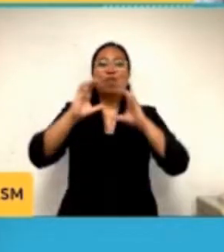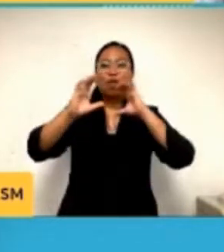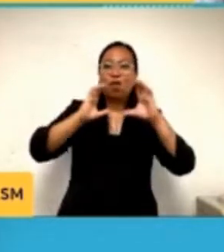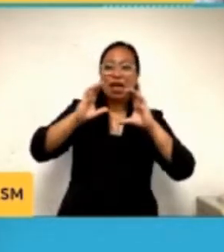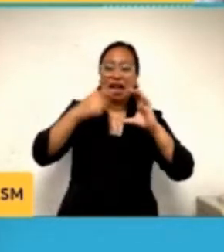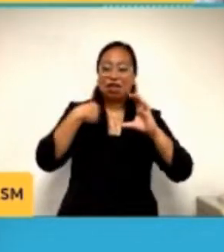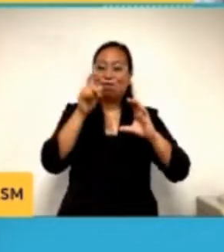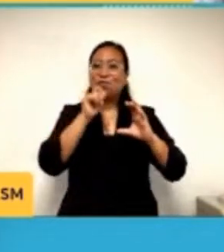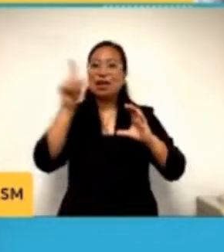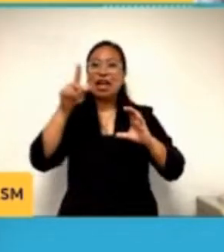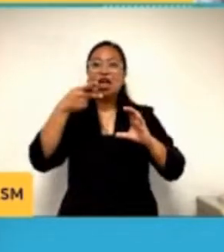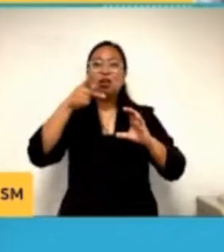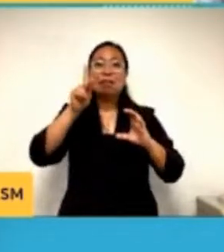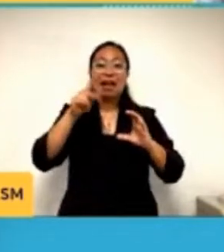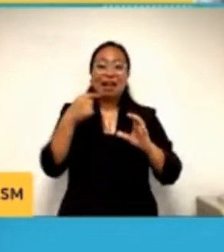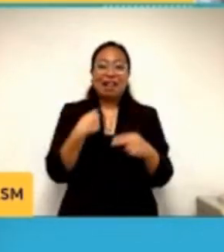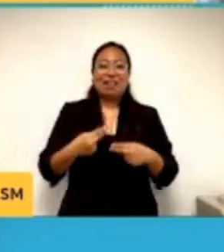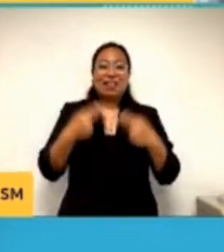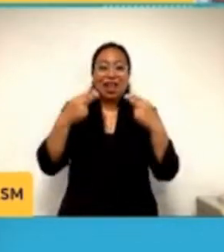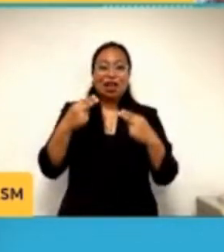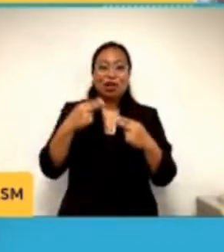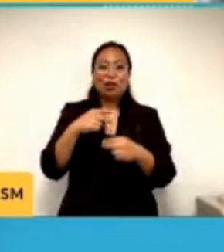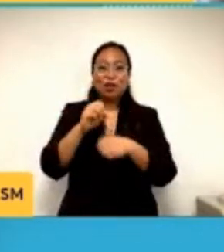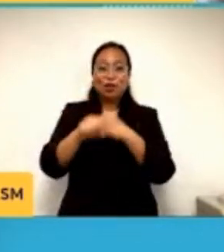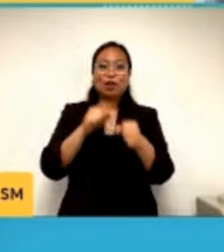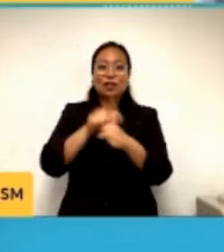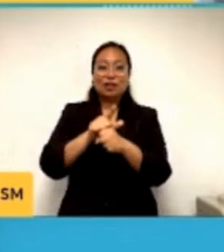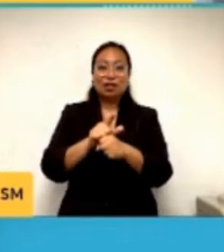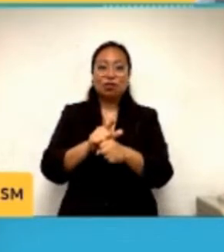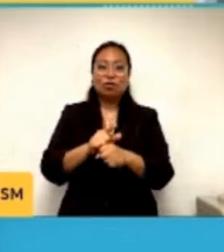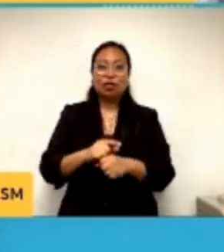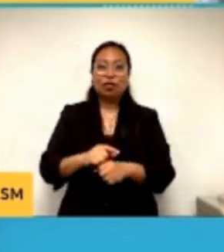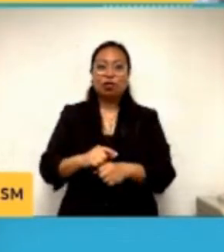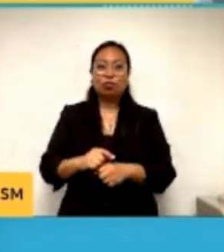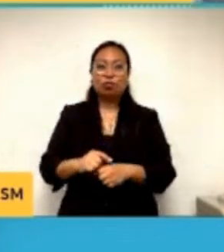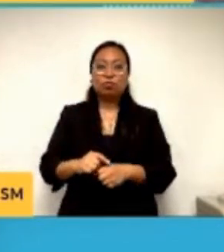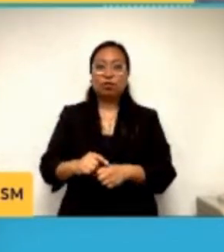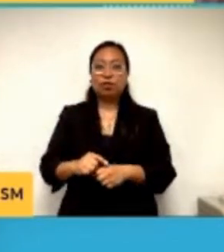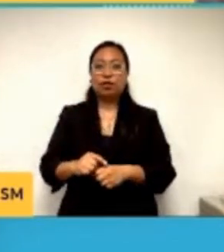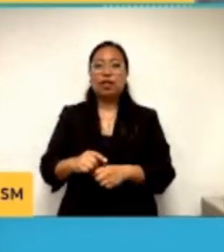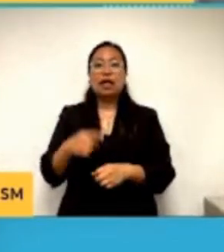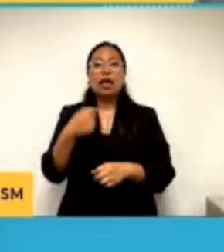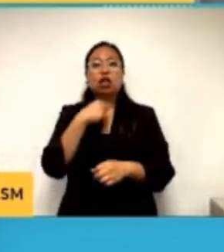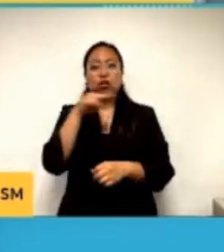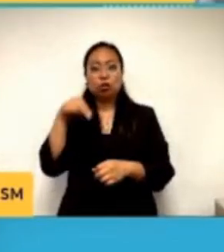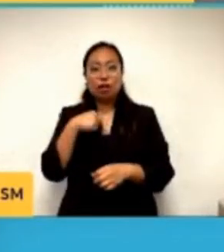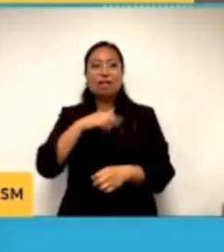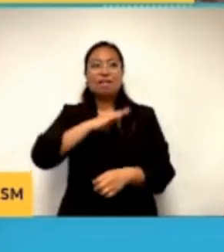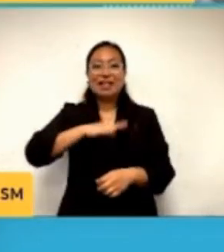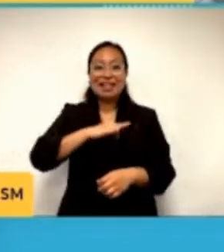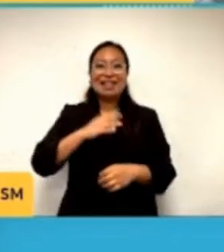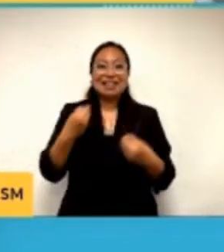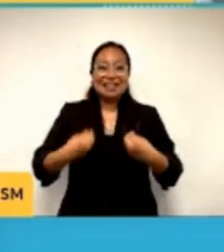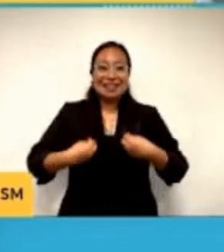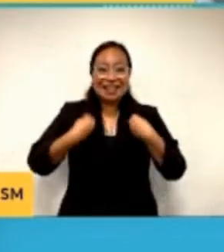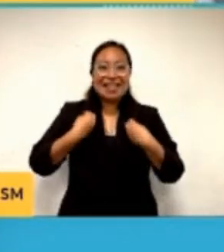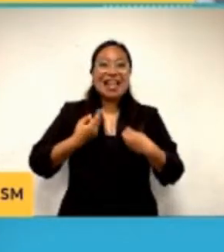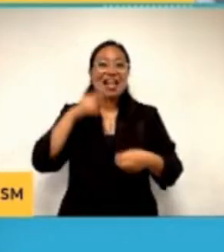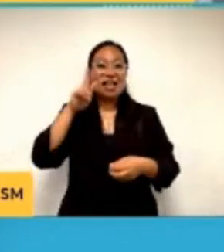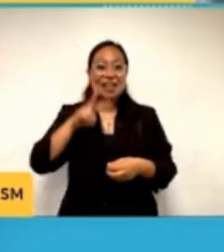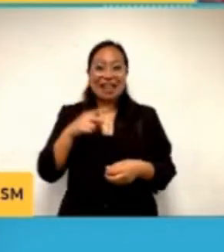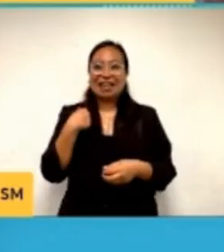de alrededor de 15 años, un poquito más, de 15 años de feliz vida godín, de feliz vida